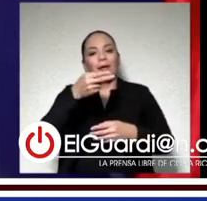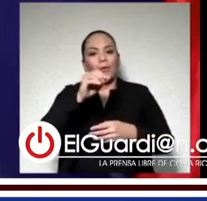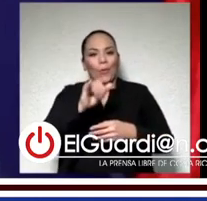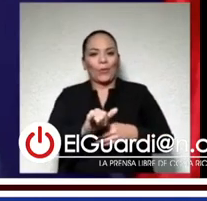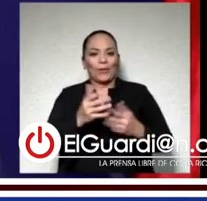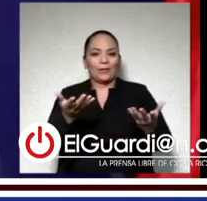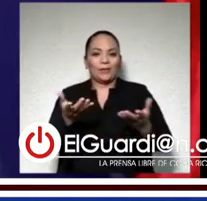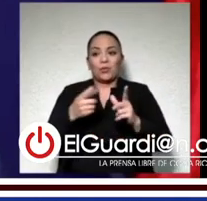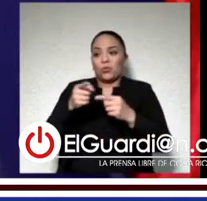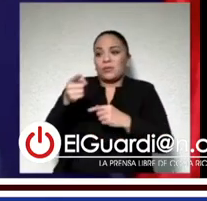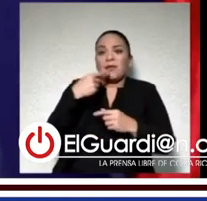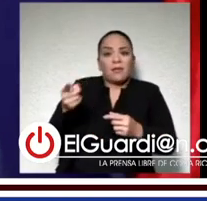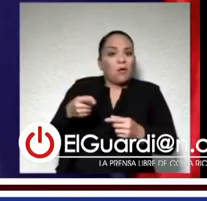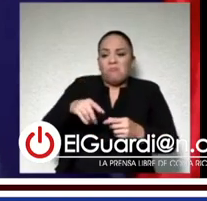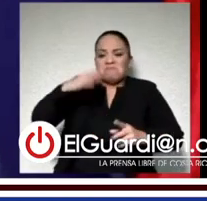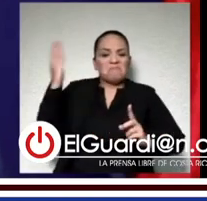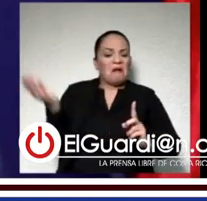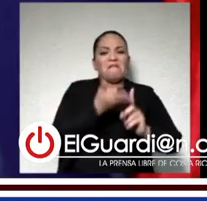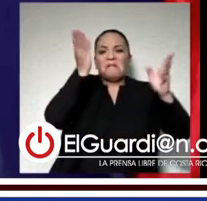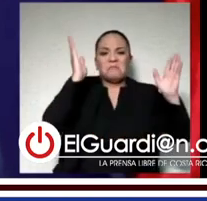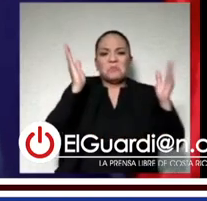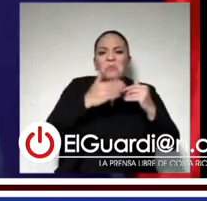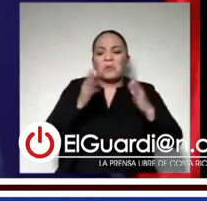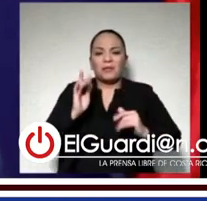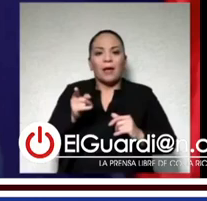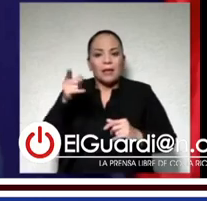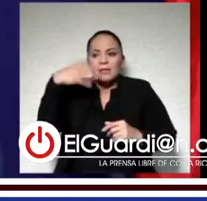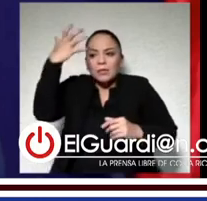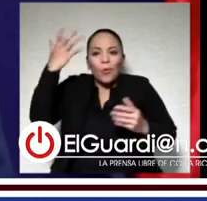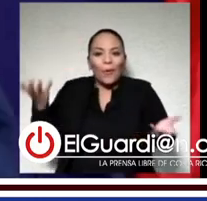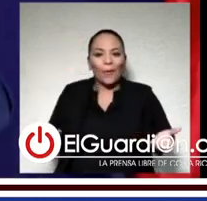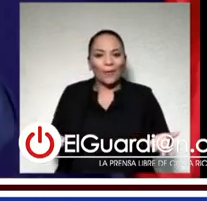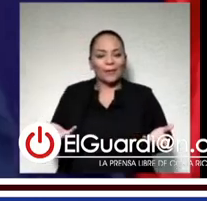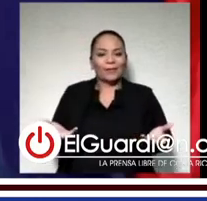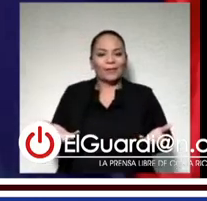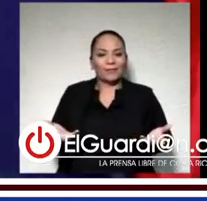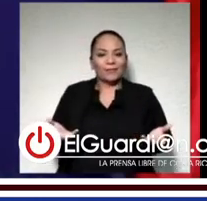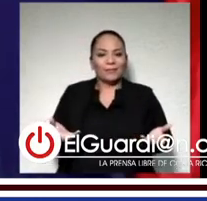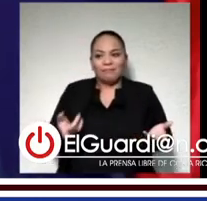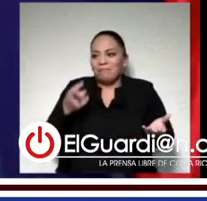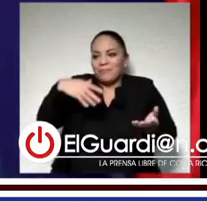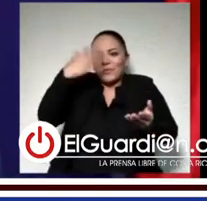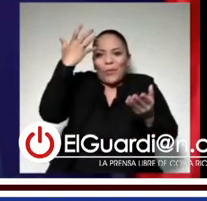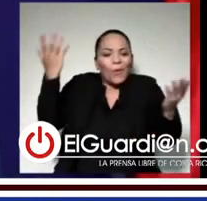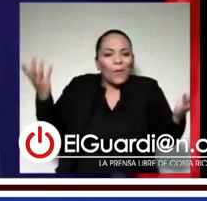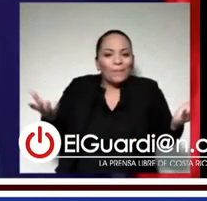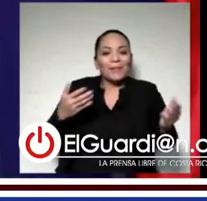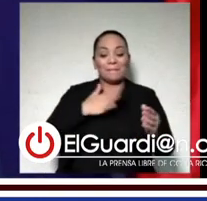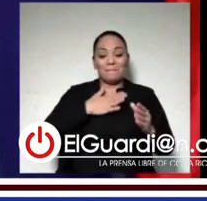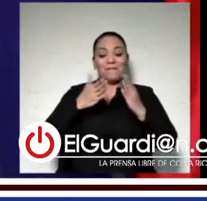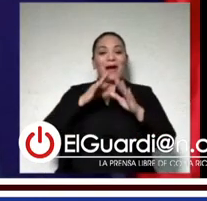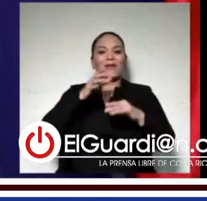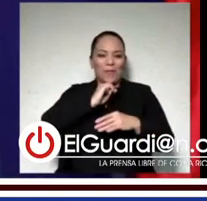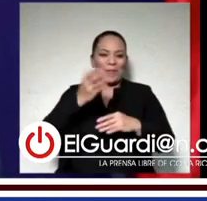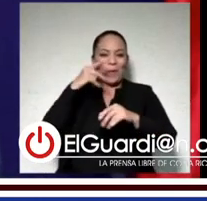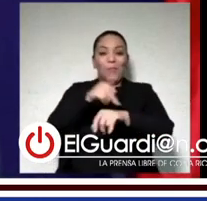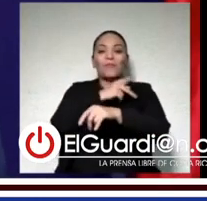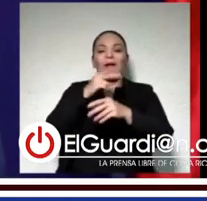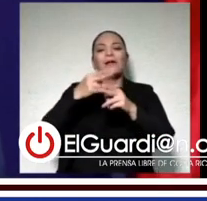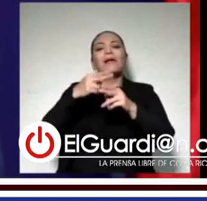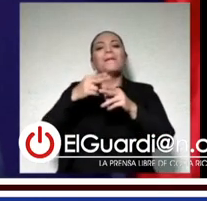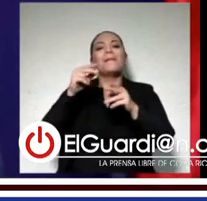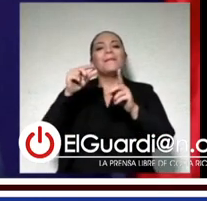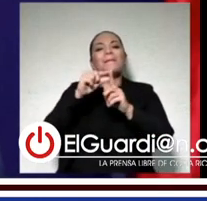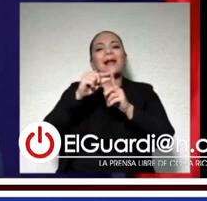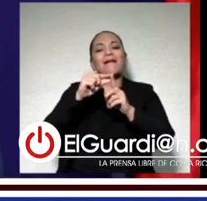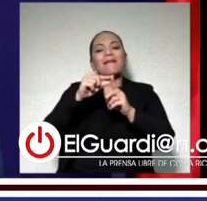arreglos, arreglos, de. Ella se cabrió, esa es la palabra que usaríamos nosotros allá en el barrio mío y la señora Purral, y